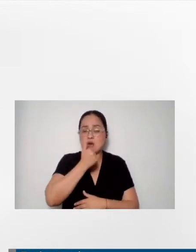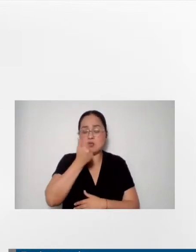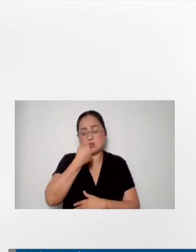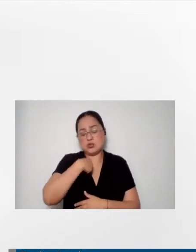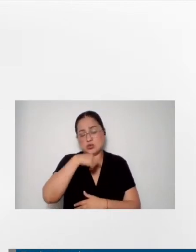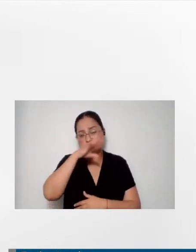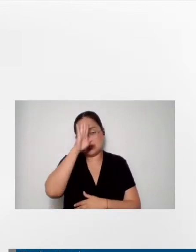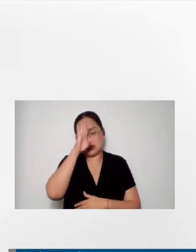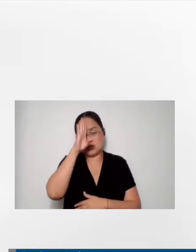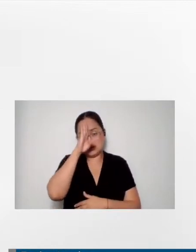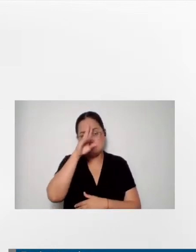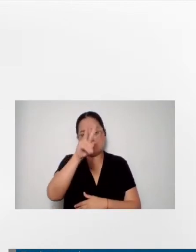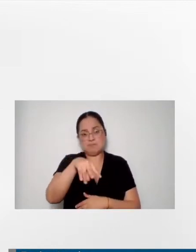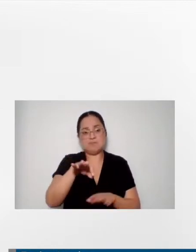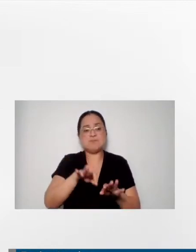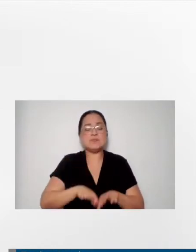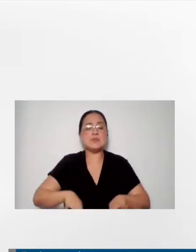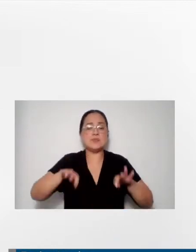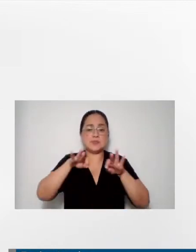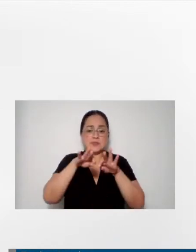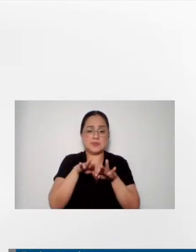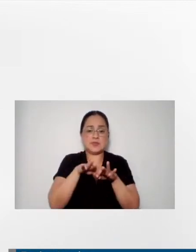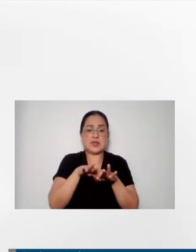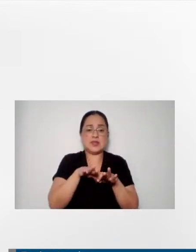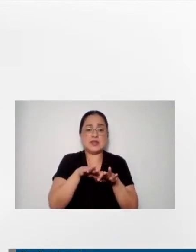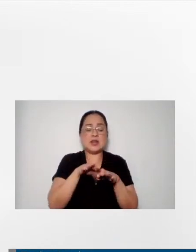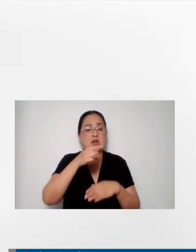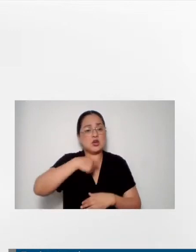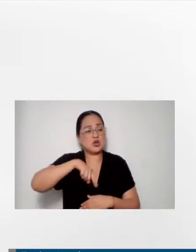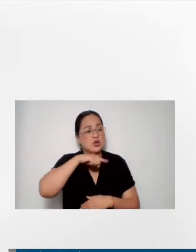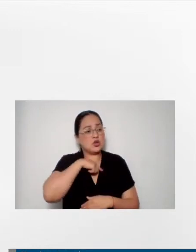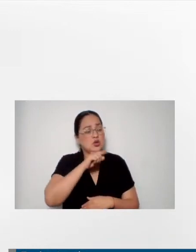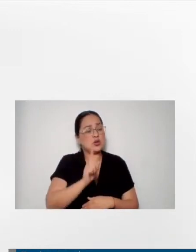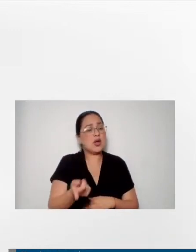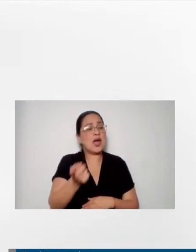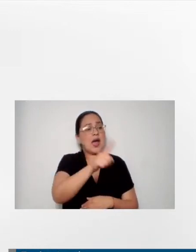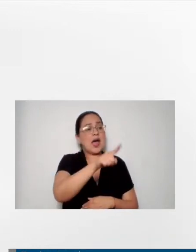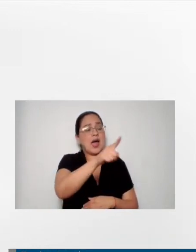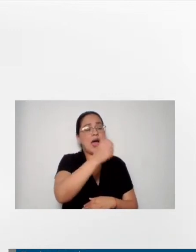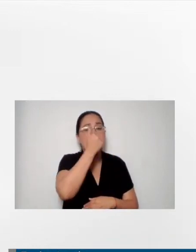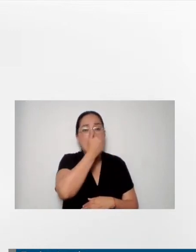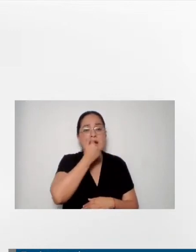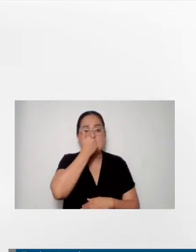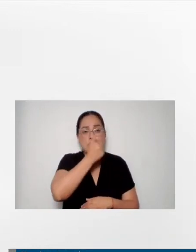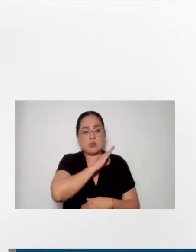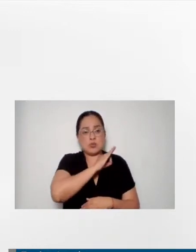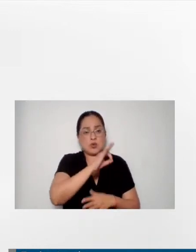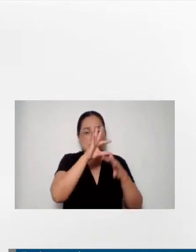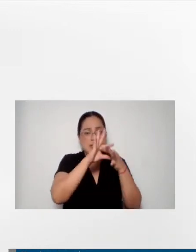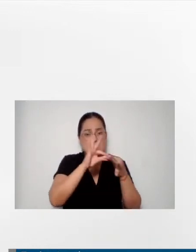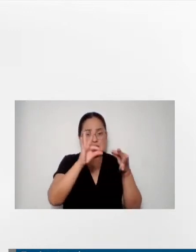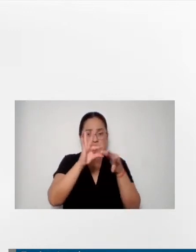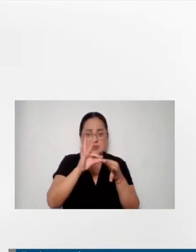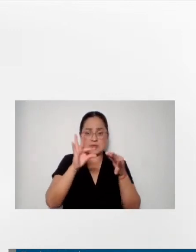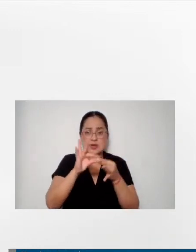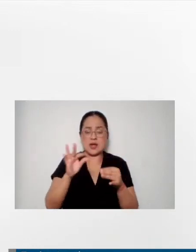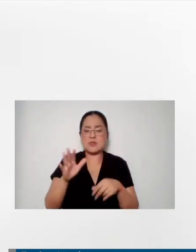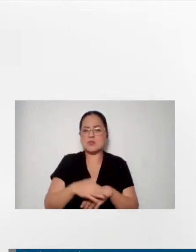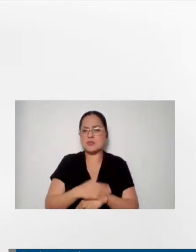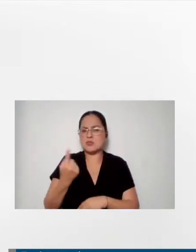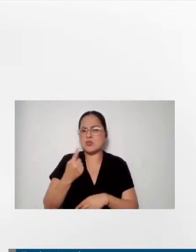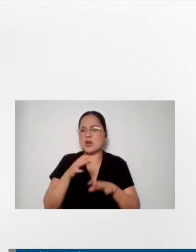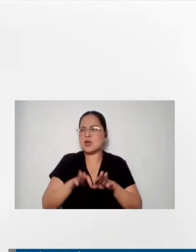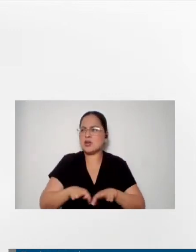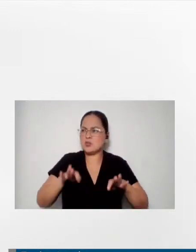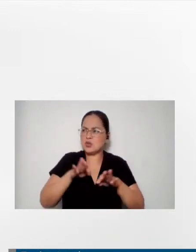muy importante, ¿no? Cómo nosotros podemos explicarle a las y los estudiantes la importancia de que se acerquen